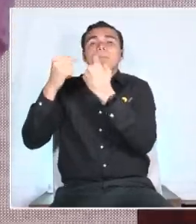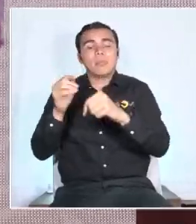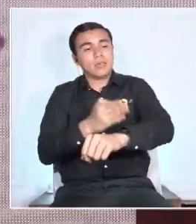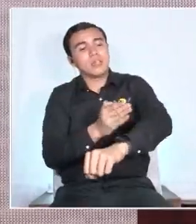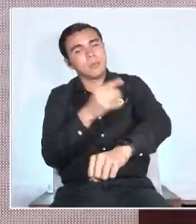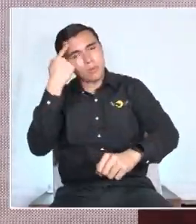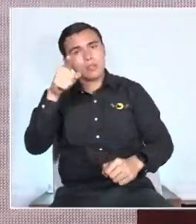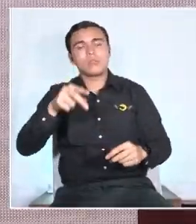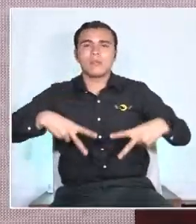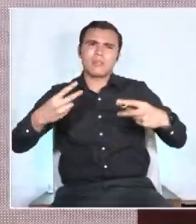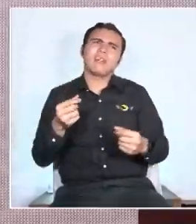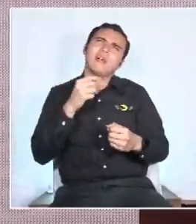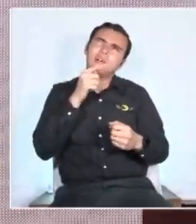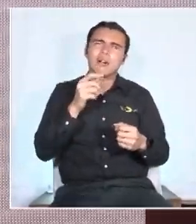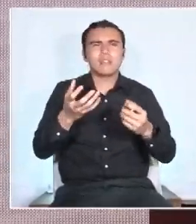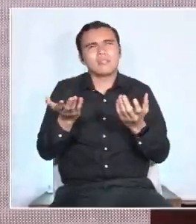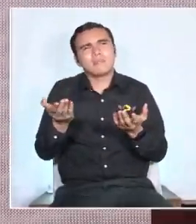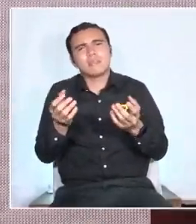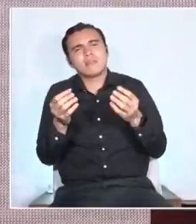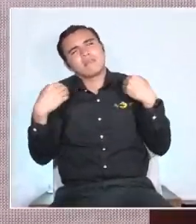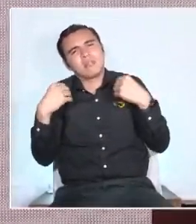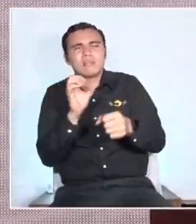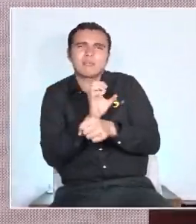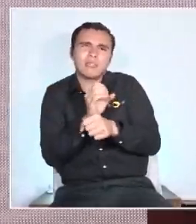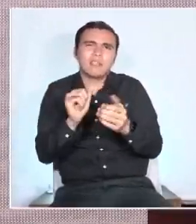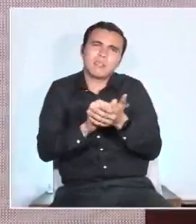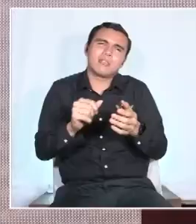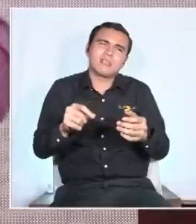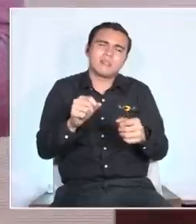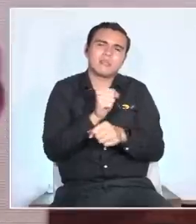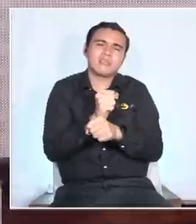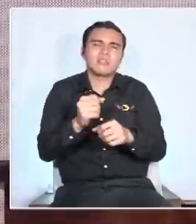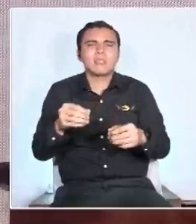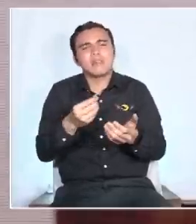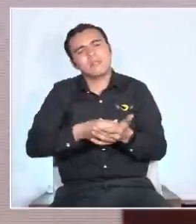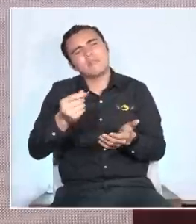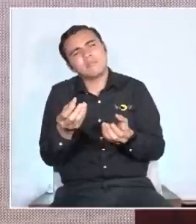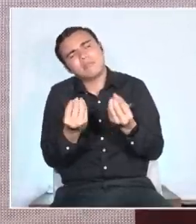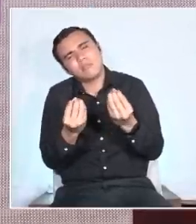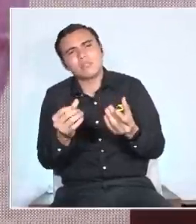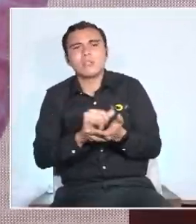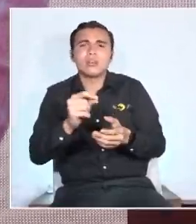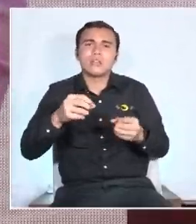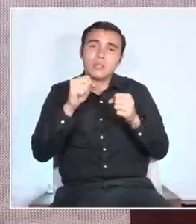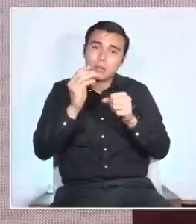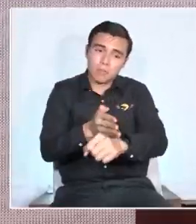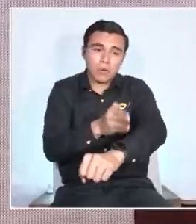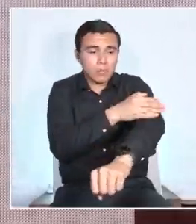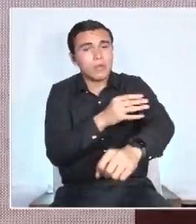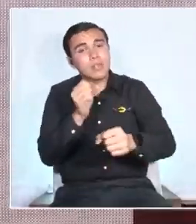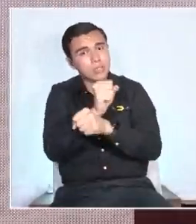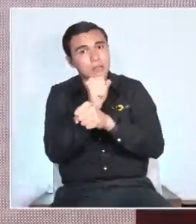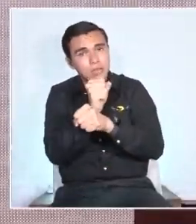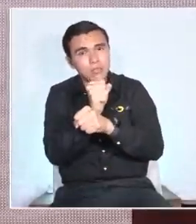prosperidad para tu vida, y dices: ay, pero tengo un trabajito ahí que no pagan mucho. Dios no te dijo que Él te iba a prosperar con ese